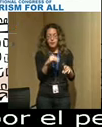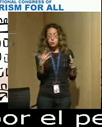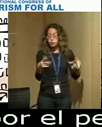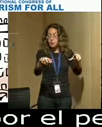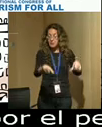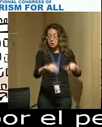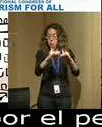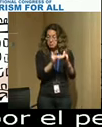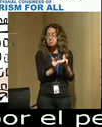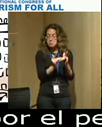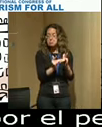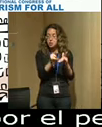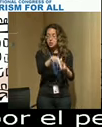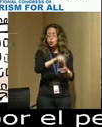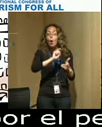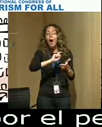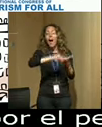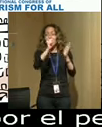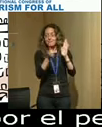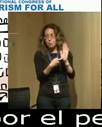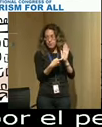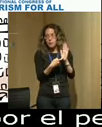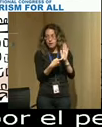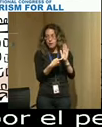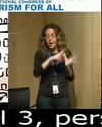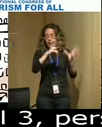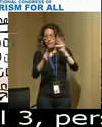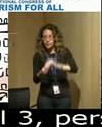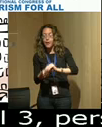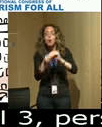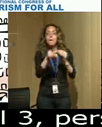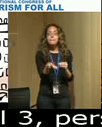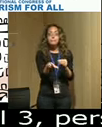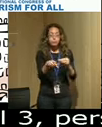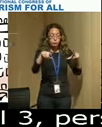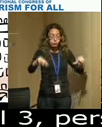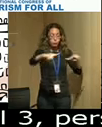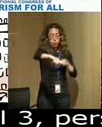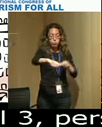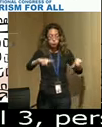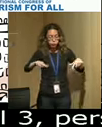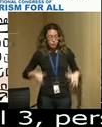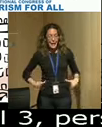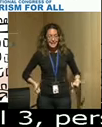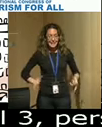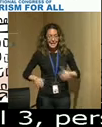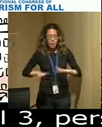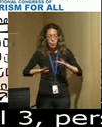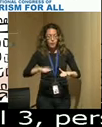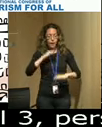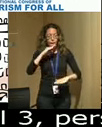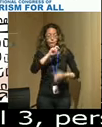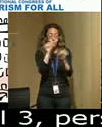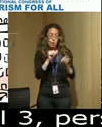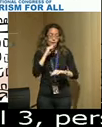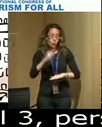habitación, ya esta sí se trata de una habitación completamente adaptada, con unas dimensiones para que permita la movilidad de la silla, los espacios de transferencia